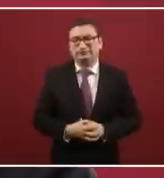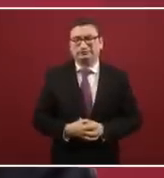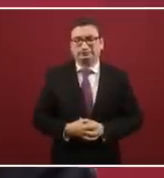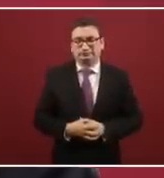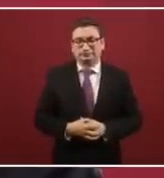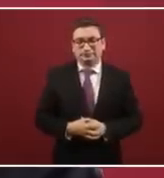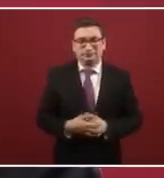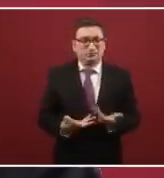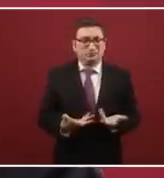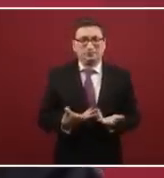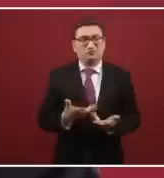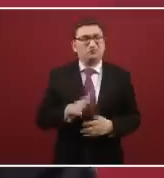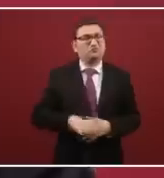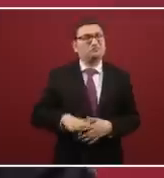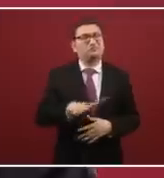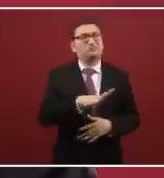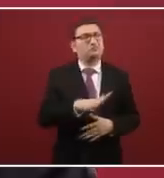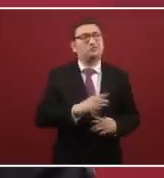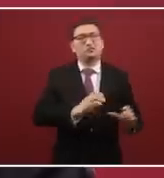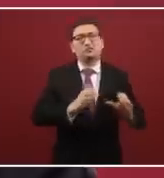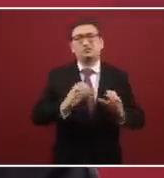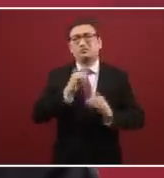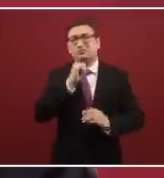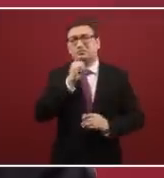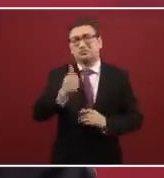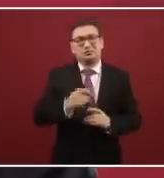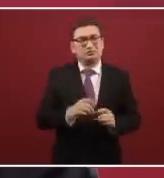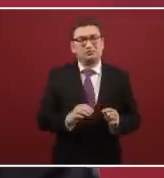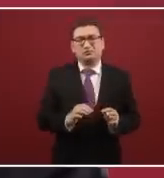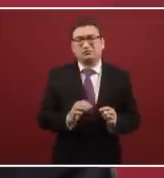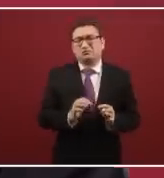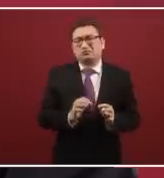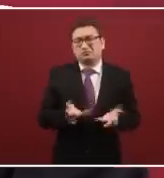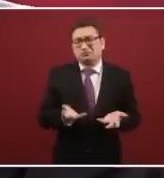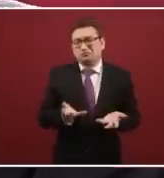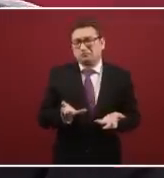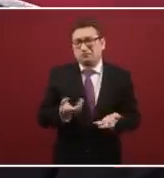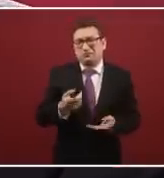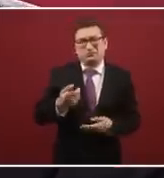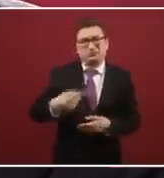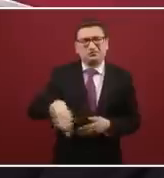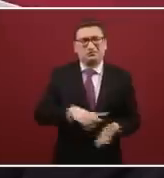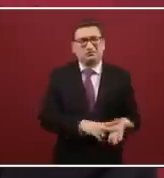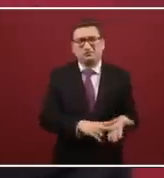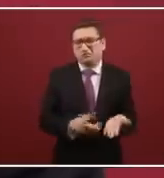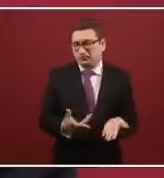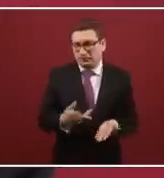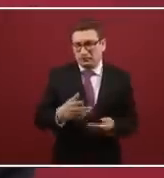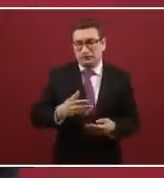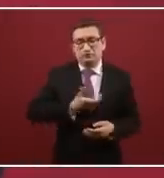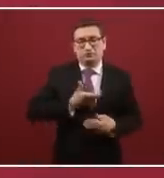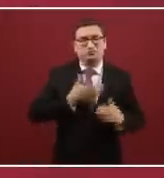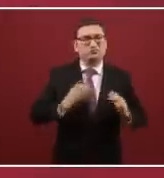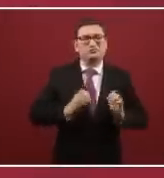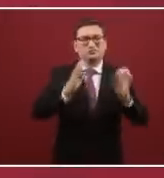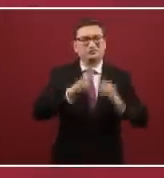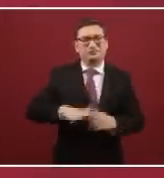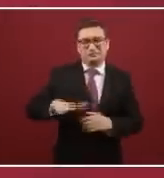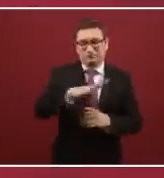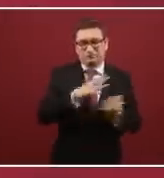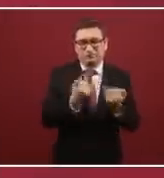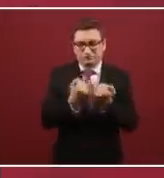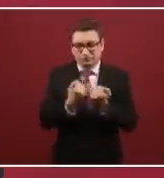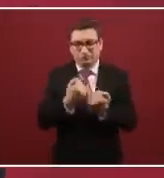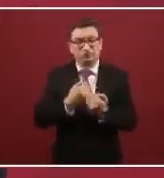y no les importaba la situación en el palacio. Incluso les puedo decir que se van